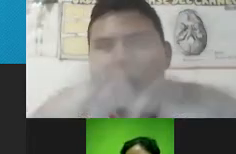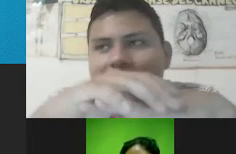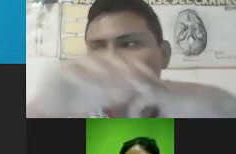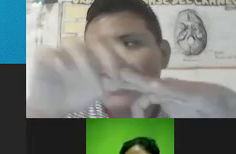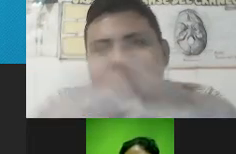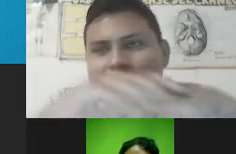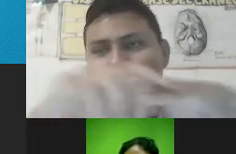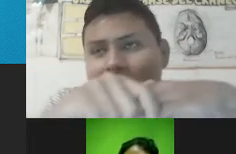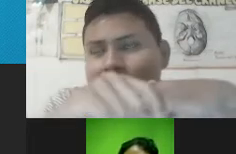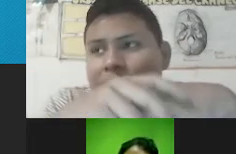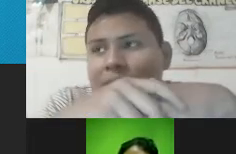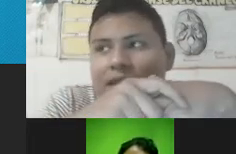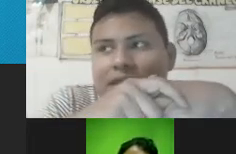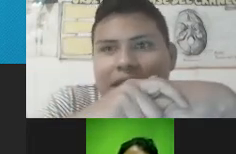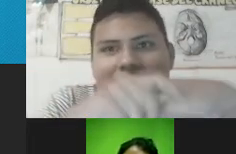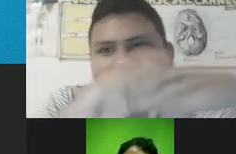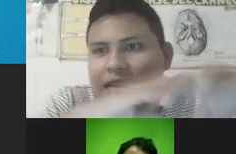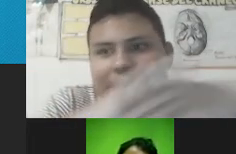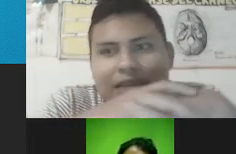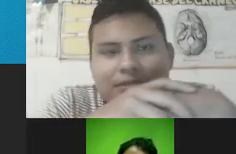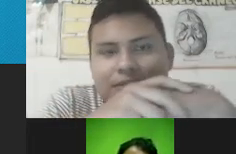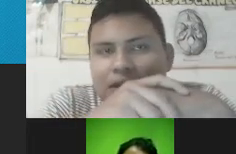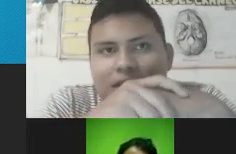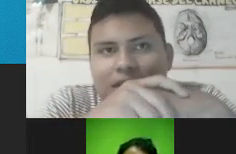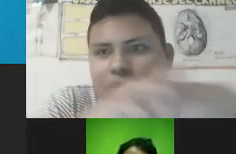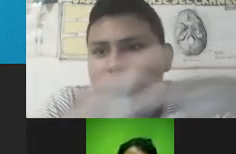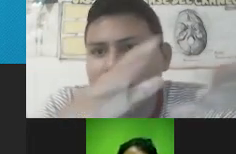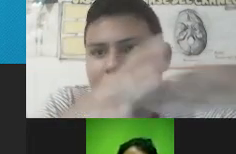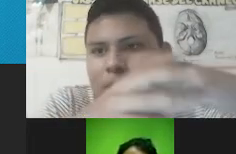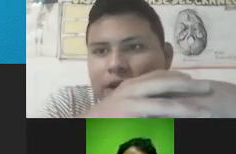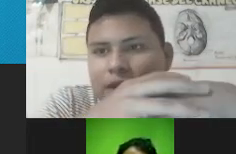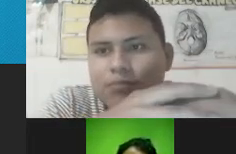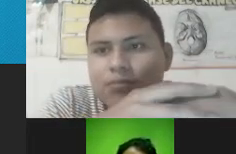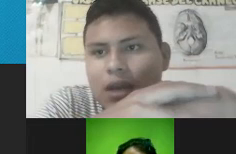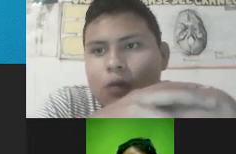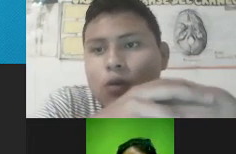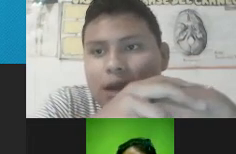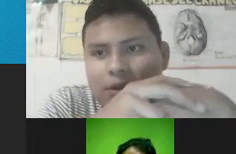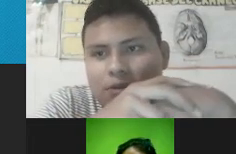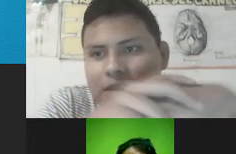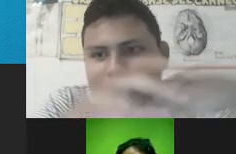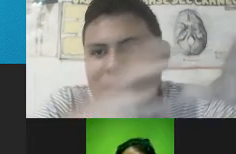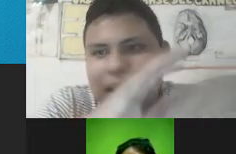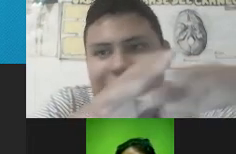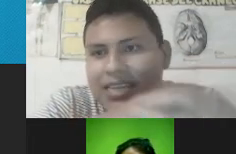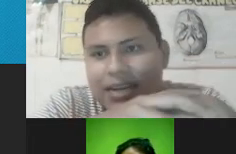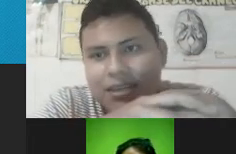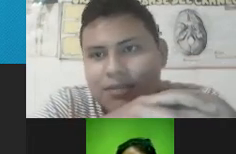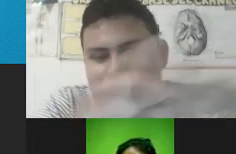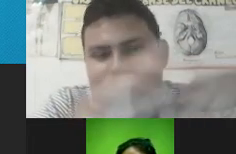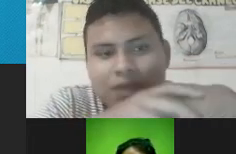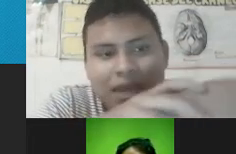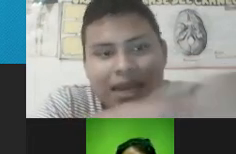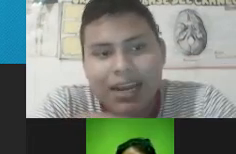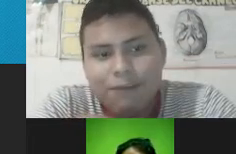sea transcavidad, sea arterias, sea todo lo que lo compone a un órgano, ¿no? Estudia las vísceras